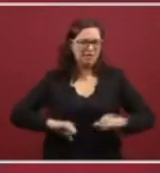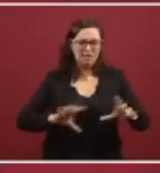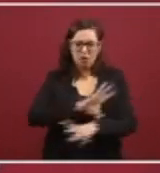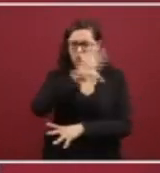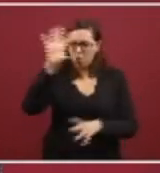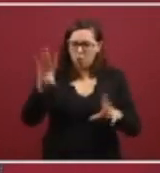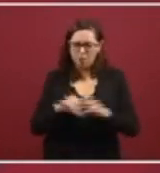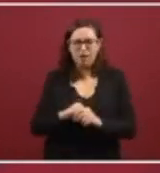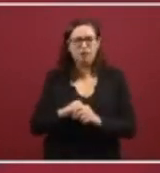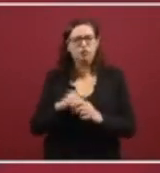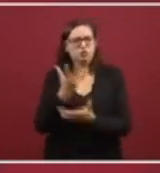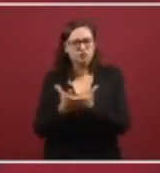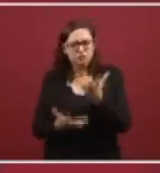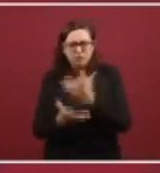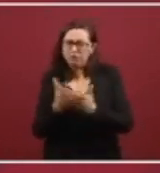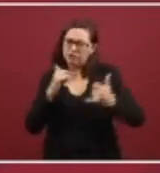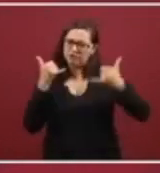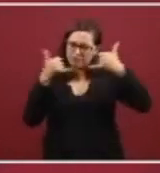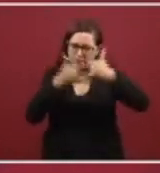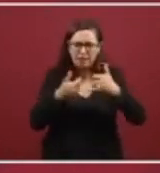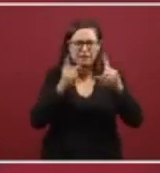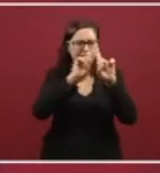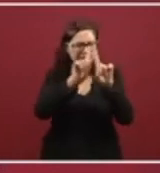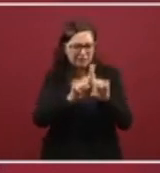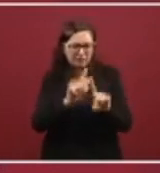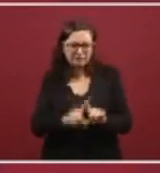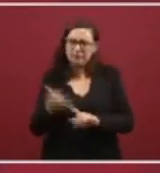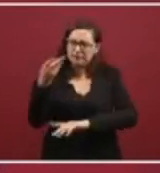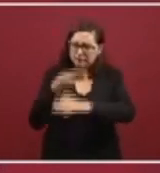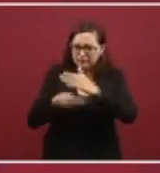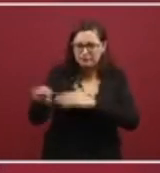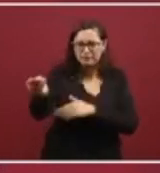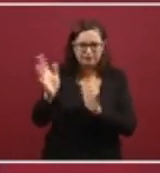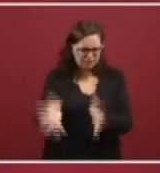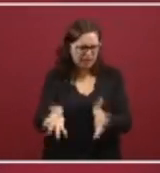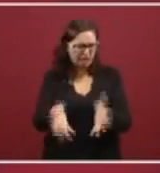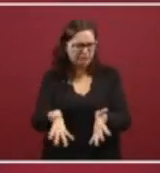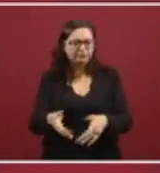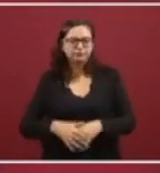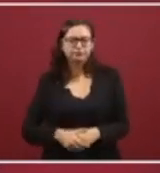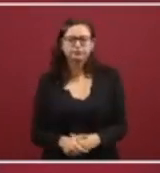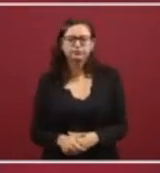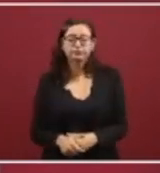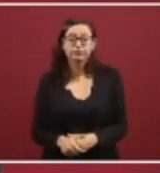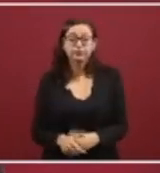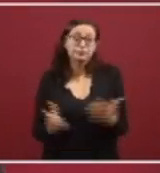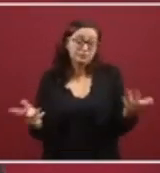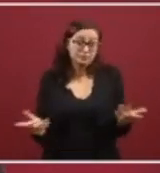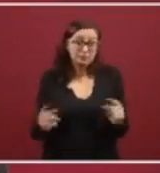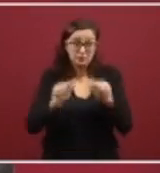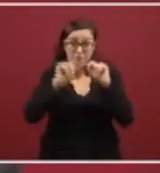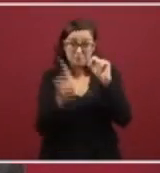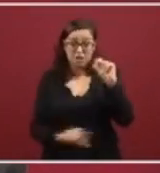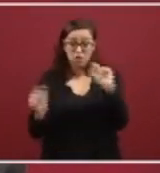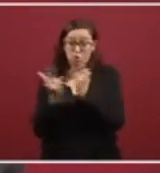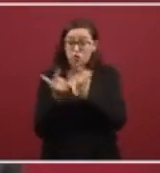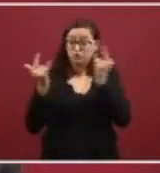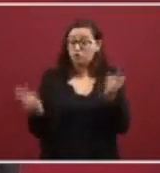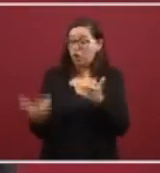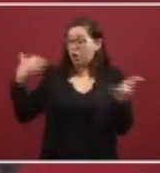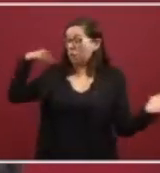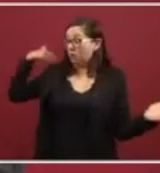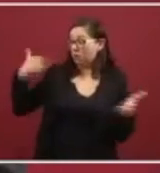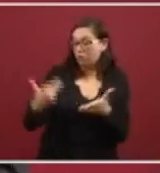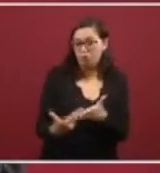tuvimos, las llamadas por teléfono. Debo decir que es la primera vez en la historia diplomática de México que se